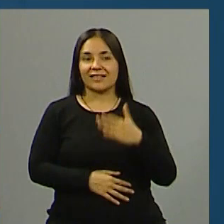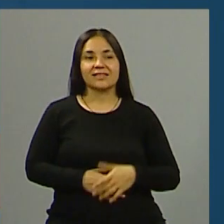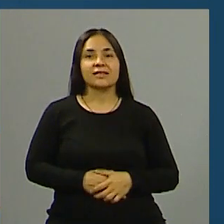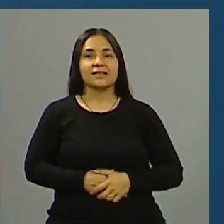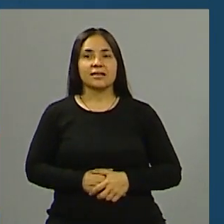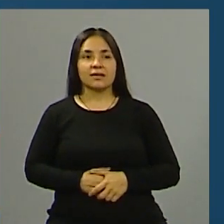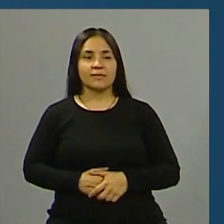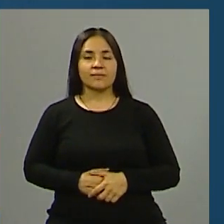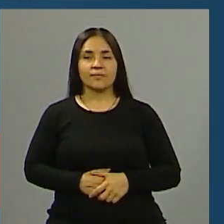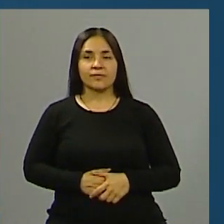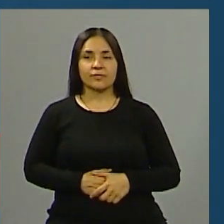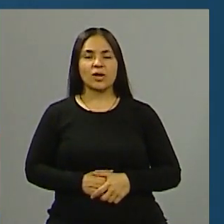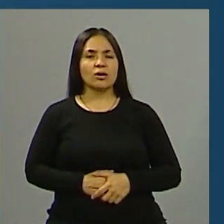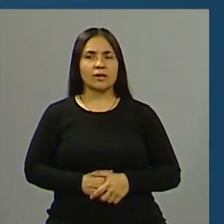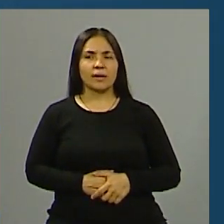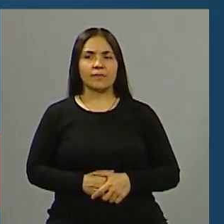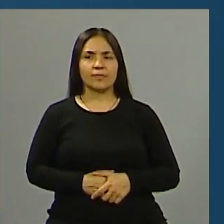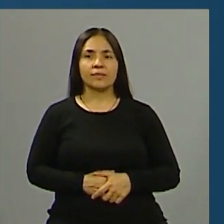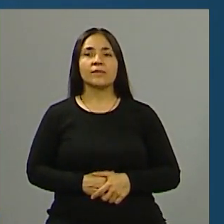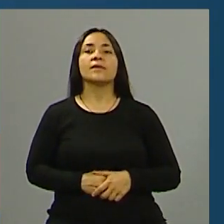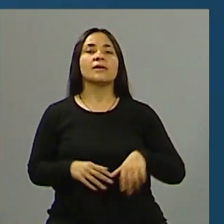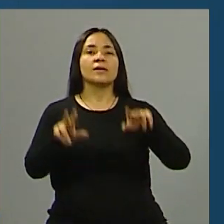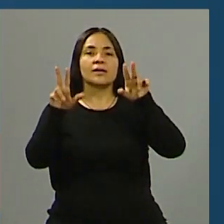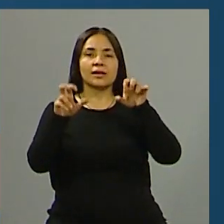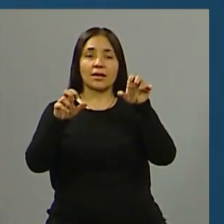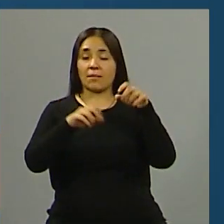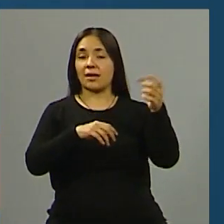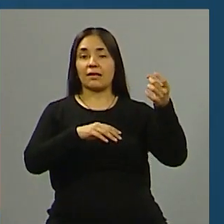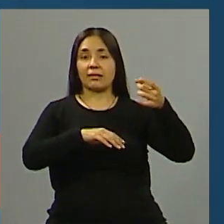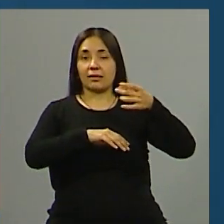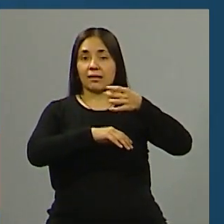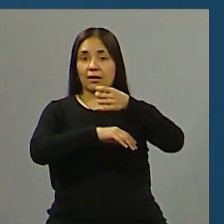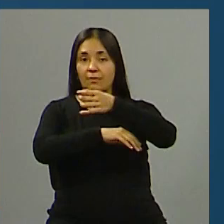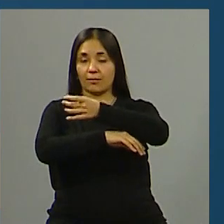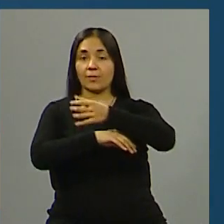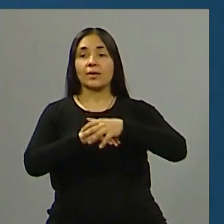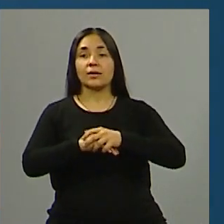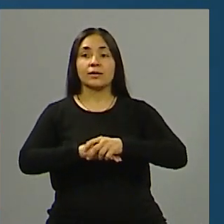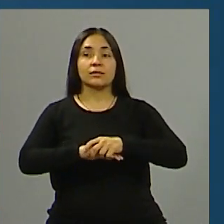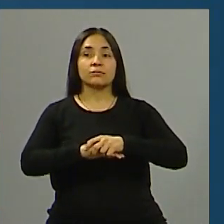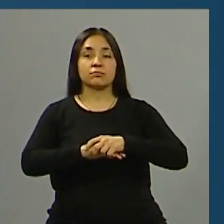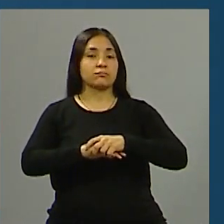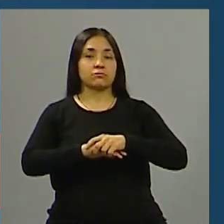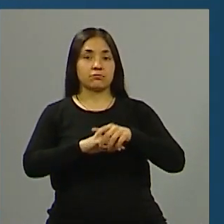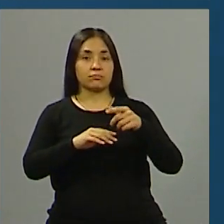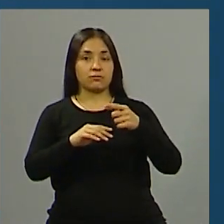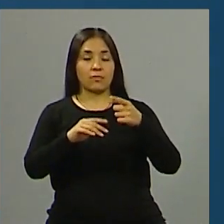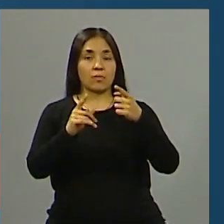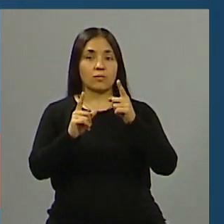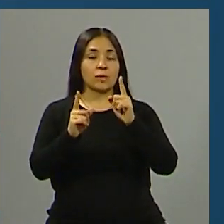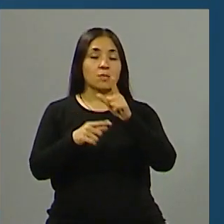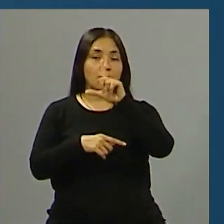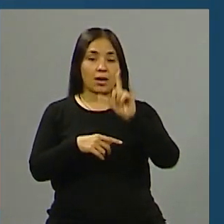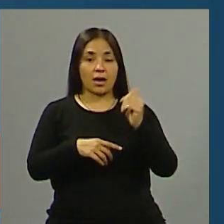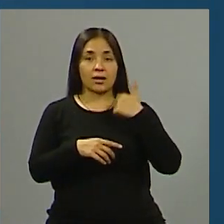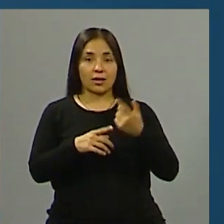Bueno, lo decíamos, ¿no? Cuando se empezó a hablar del tren, digo, volver a instalar esa posibilidad en la